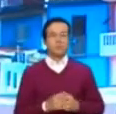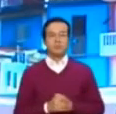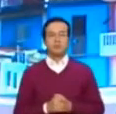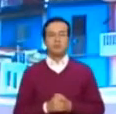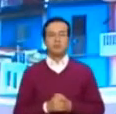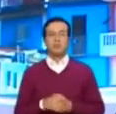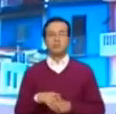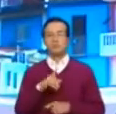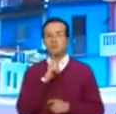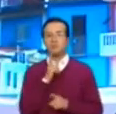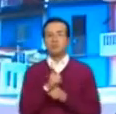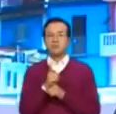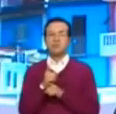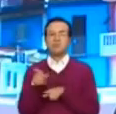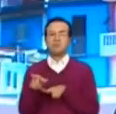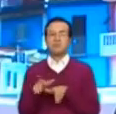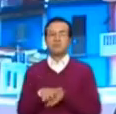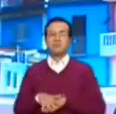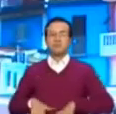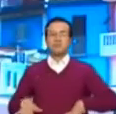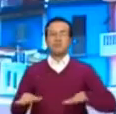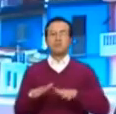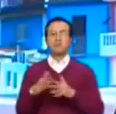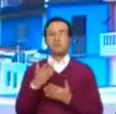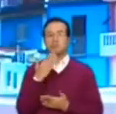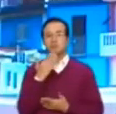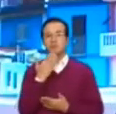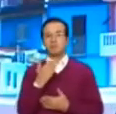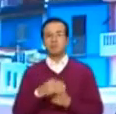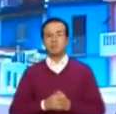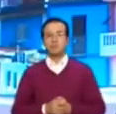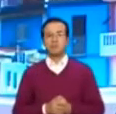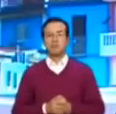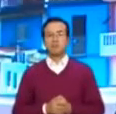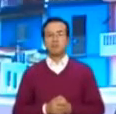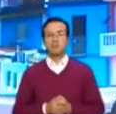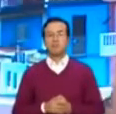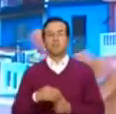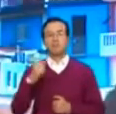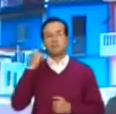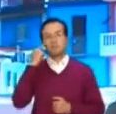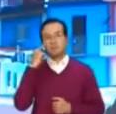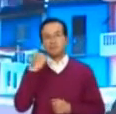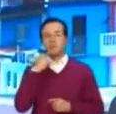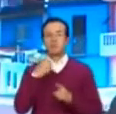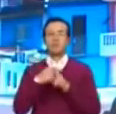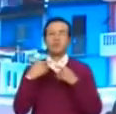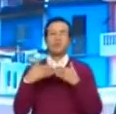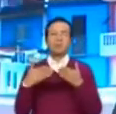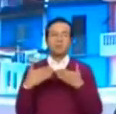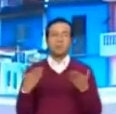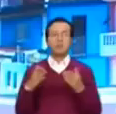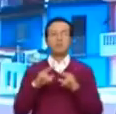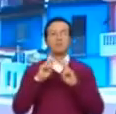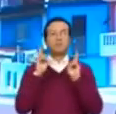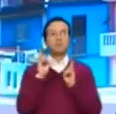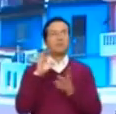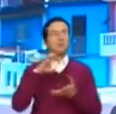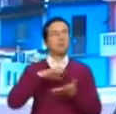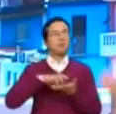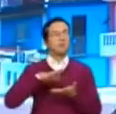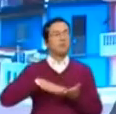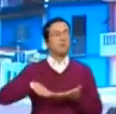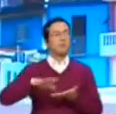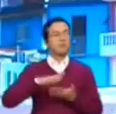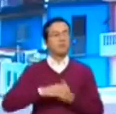denomina offshore, y están localizadas en lo que comúnmente se les denomina paraísos fiscales. El caso de Panamá, el caso de las Islas Vírgenes, el